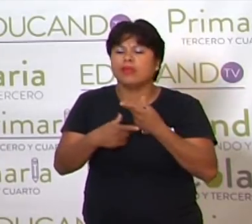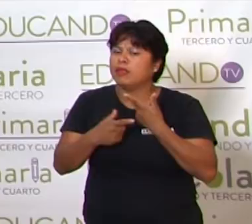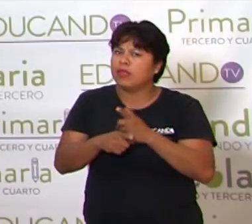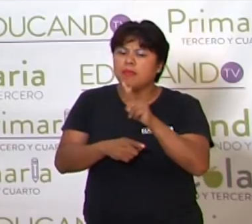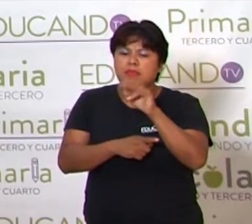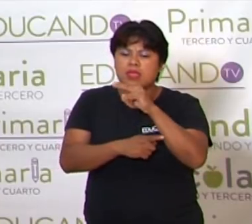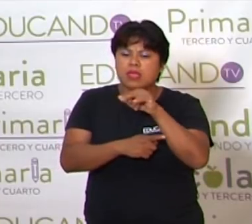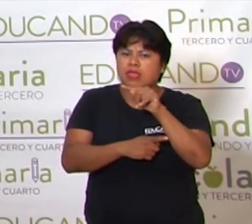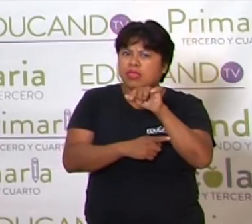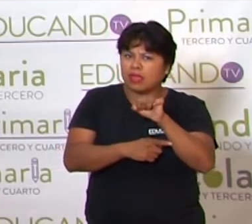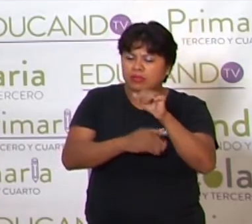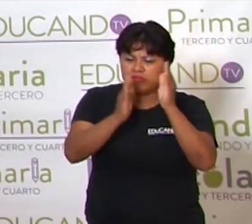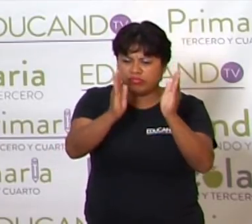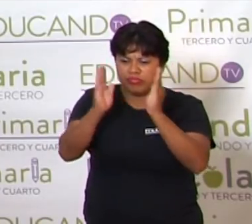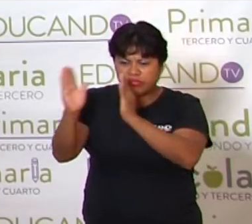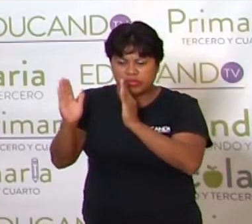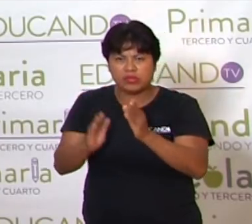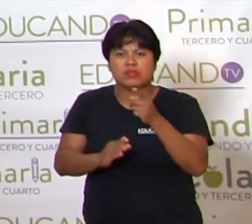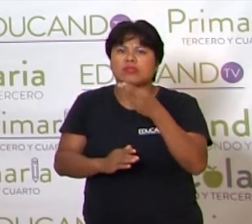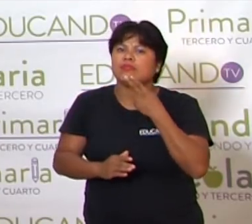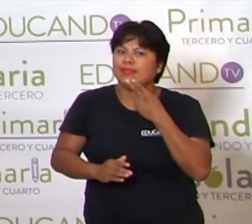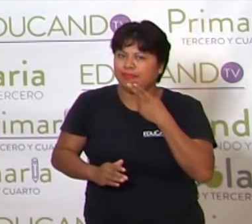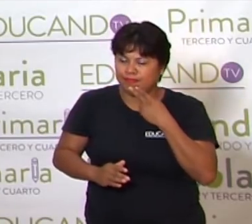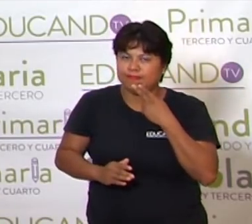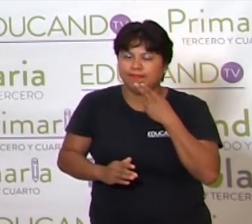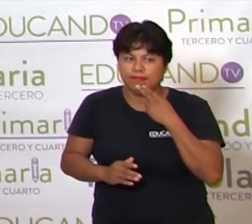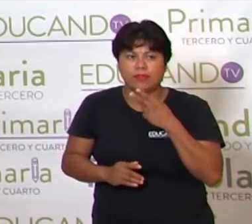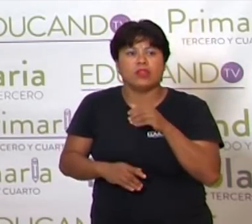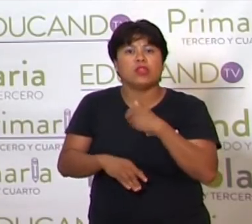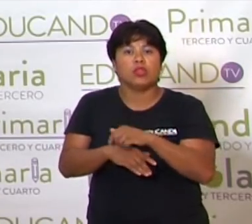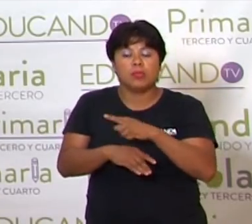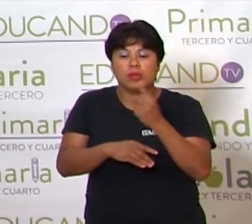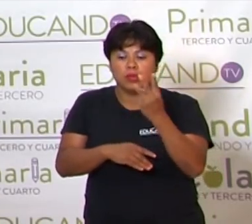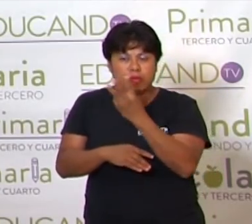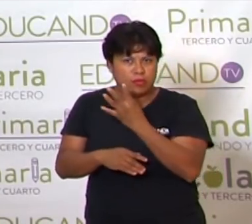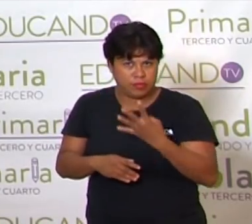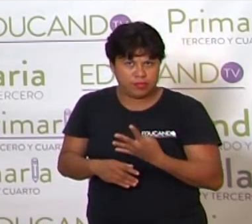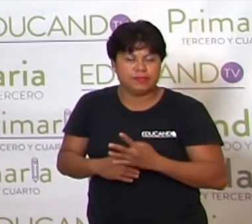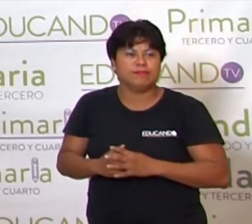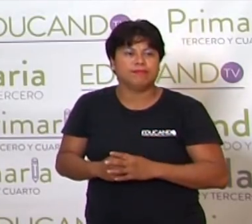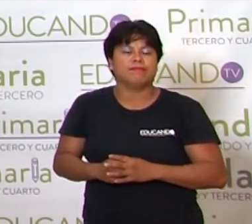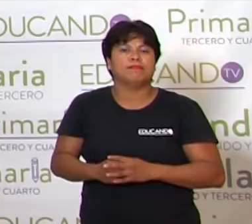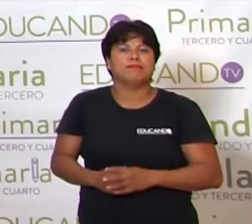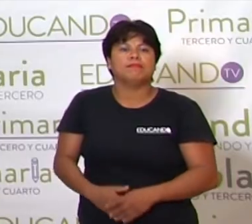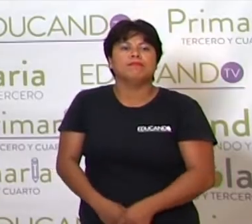viñetas que van a utilizar. En el número de escenas, pues.